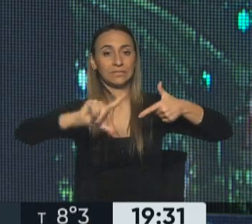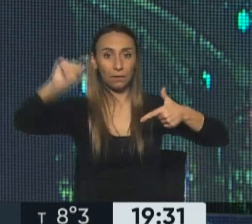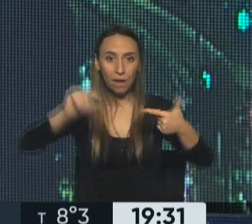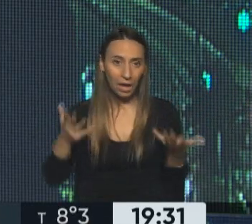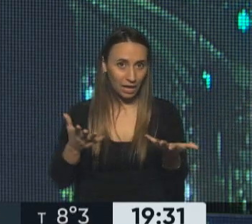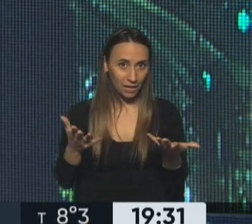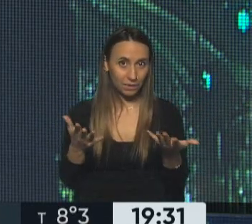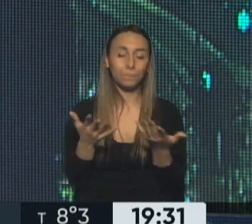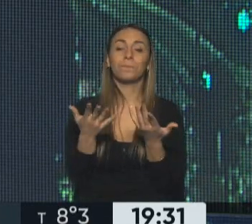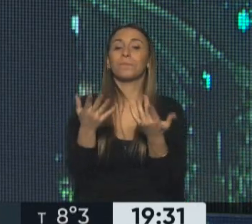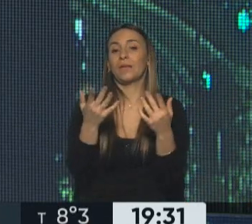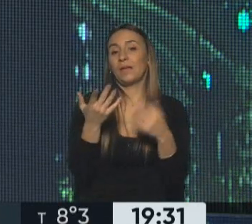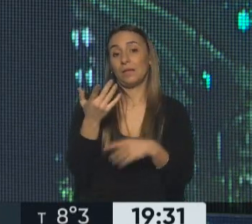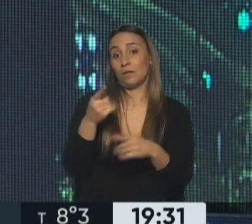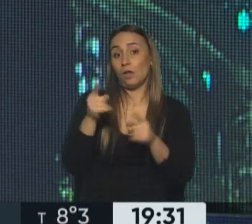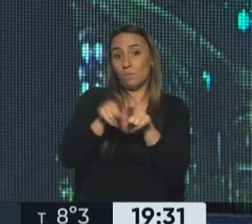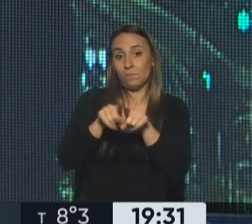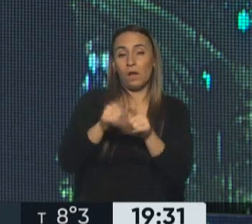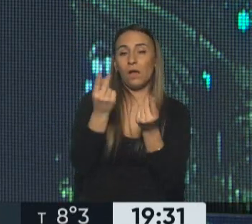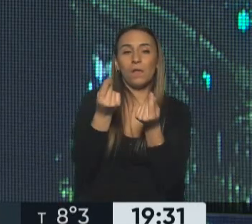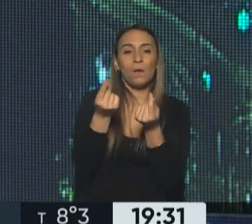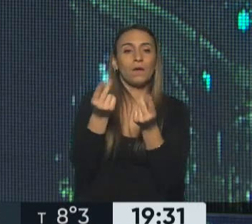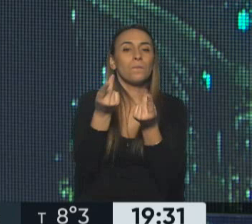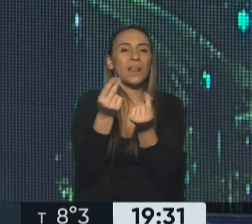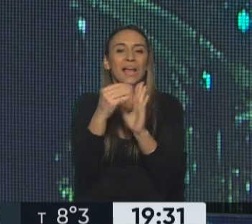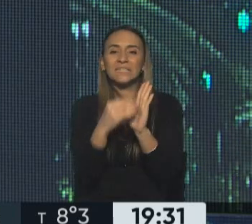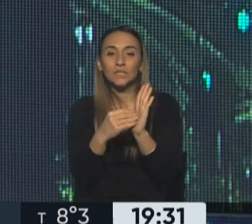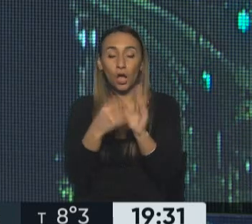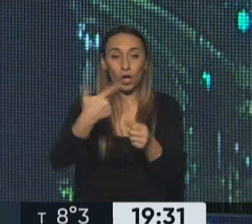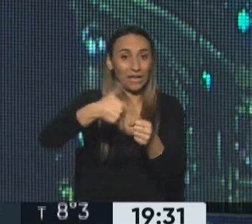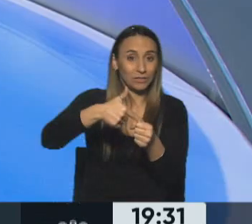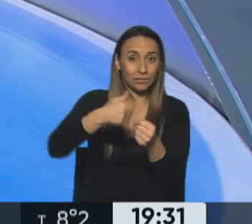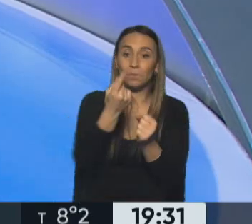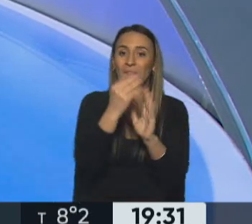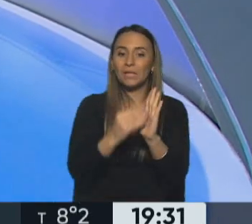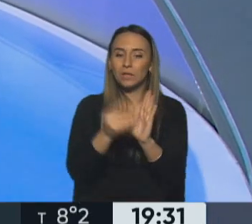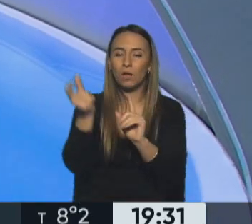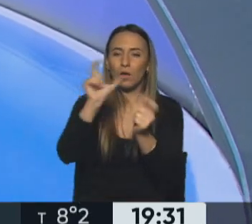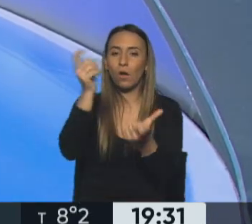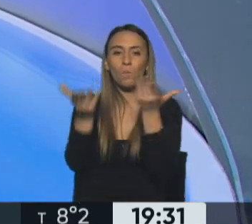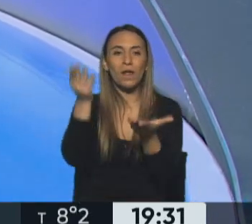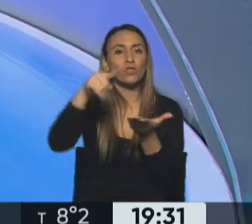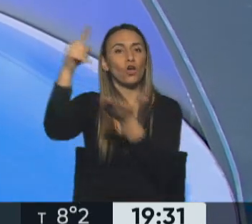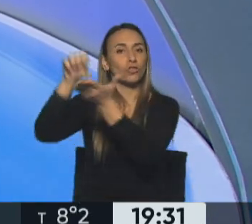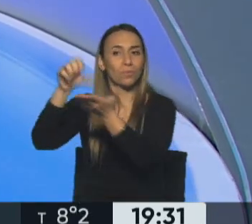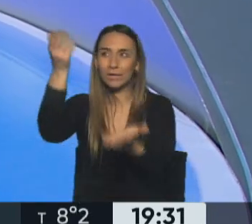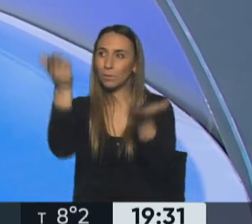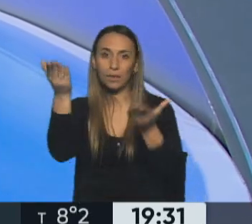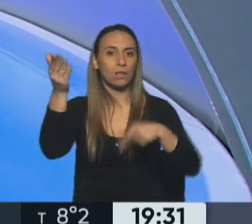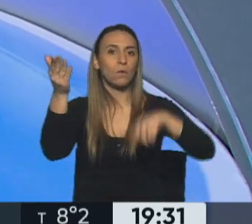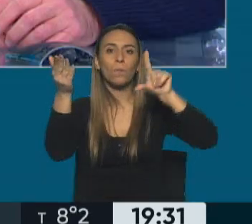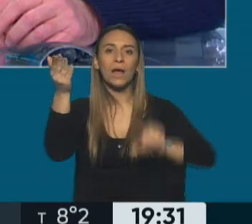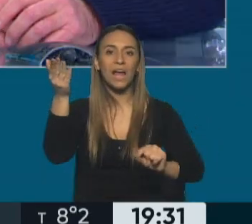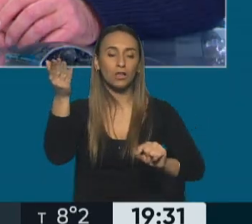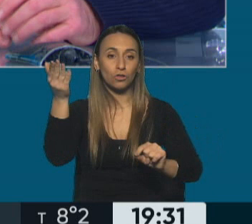con los precios de gasoil en Argentina, que están hoy más baratos que Sí. los países fronterizos. Por eso uno ve que en las provincias